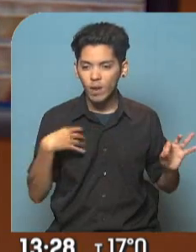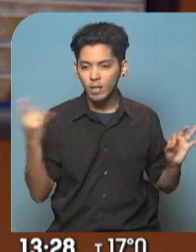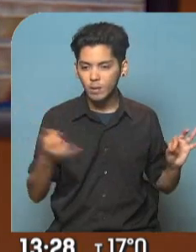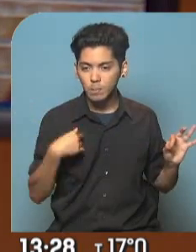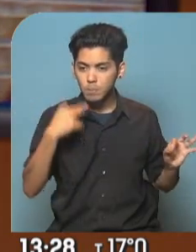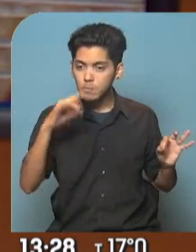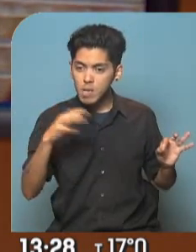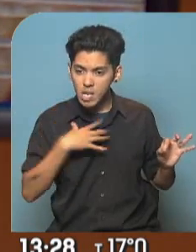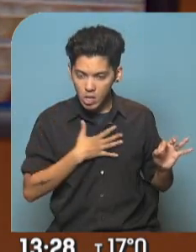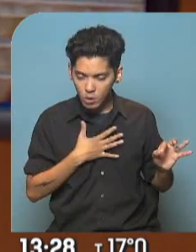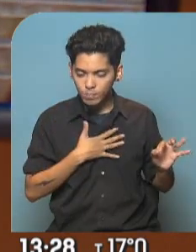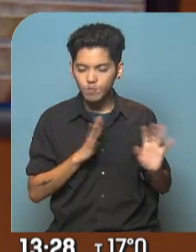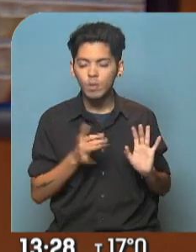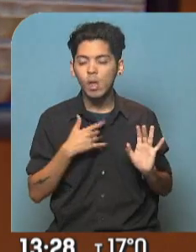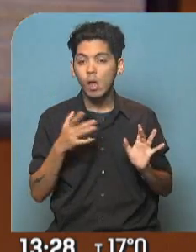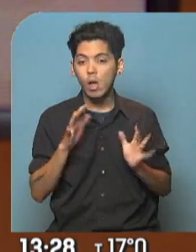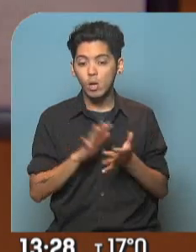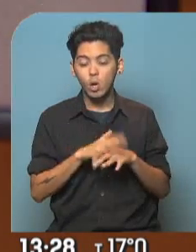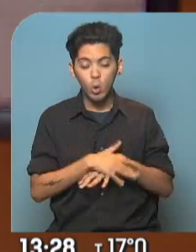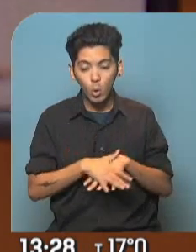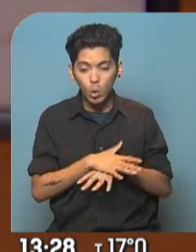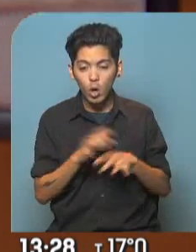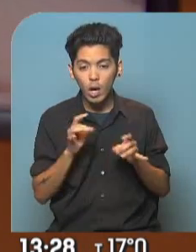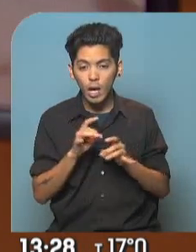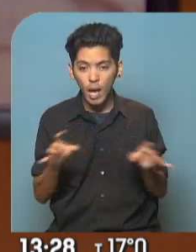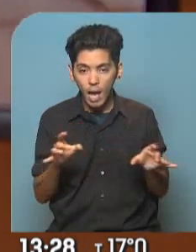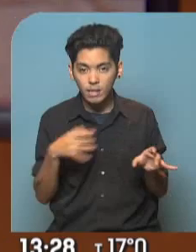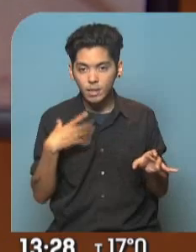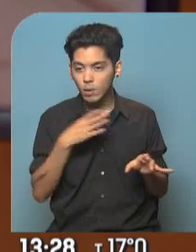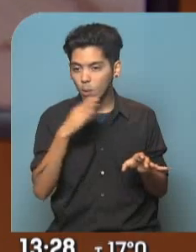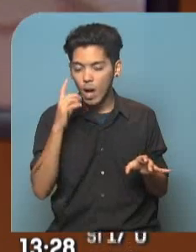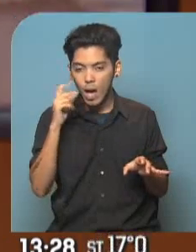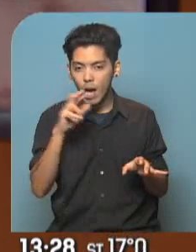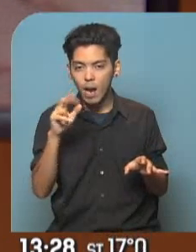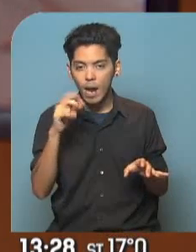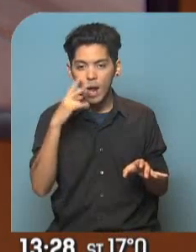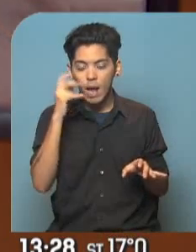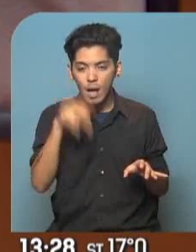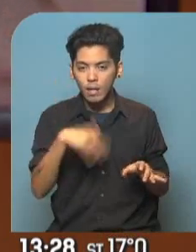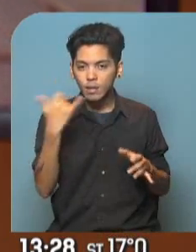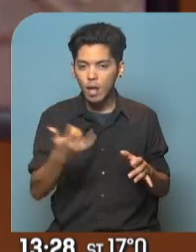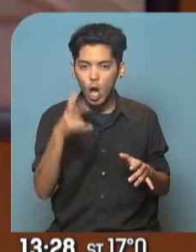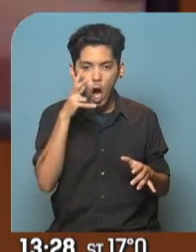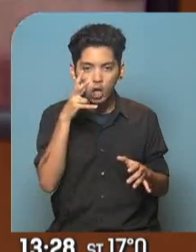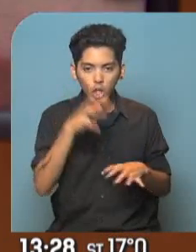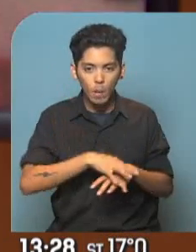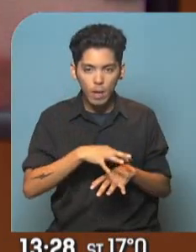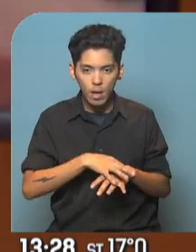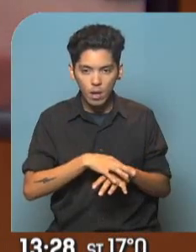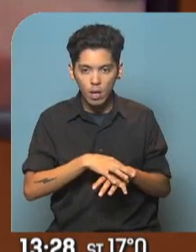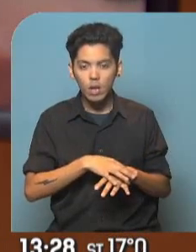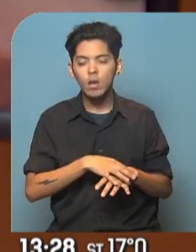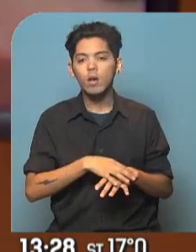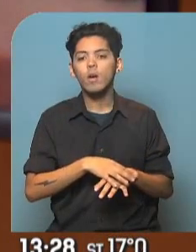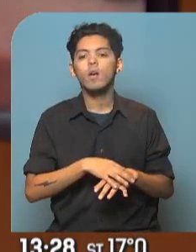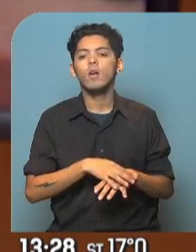mi hijo. Mi hijo se curó de un cáncer. Cada vez que va al Garrahan tiene 8 médicos encima. O sea, yo llevo a mi hijo acá, de acá vamos